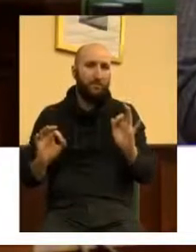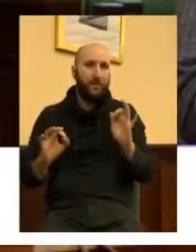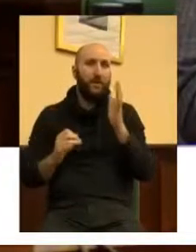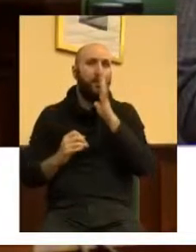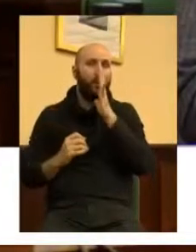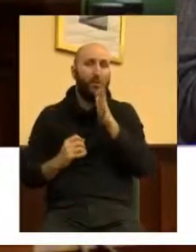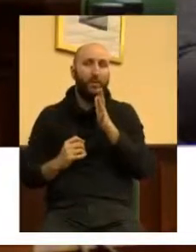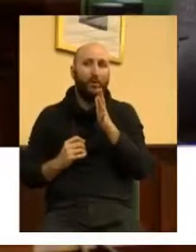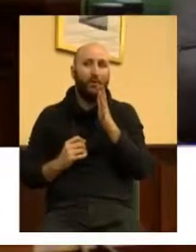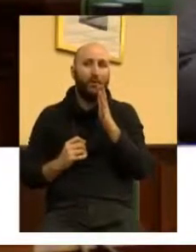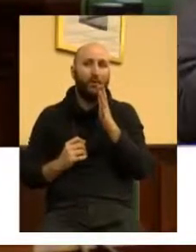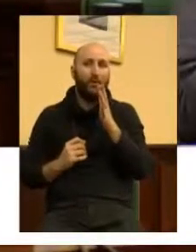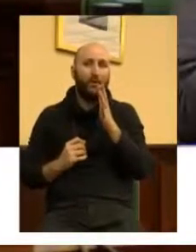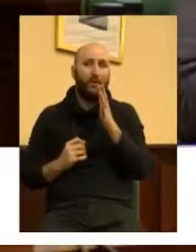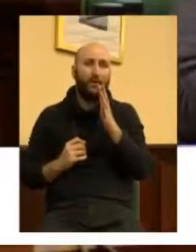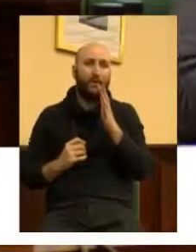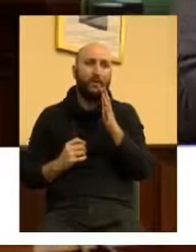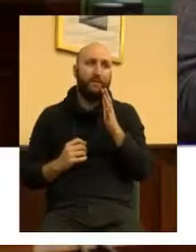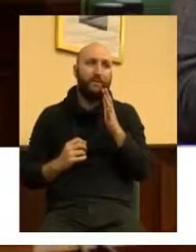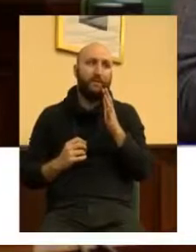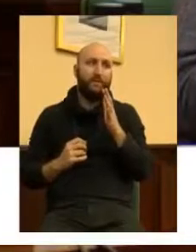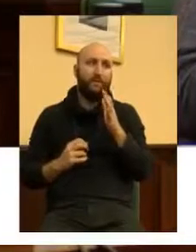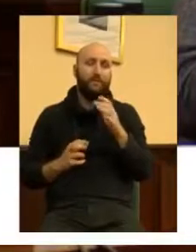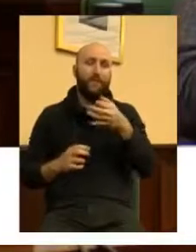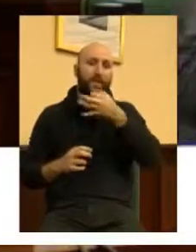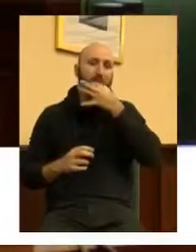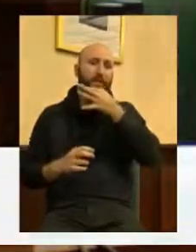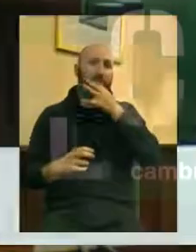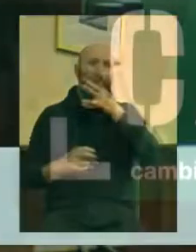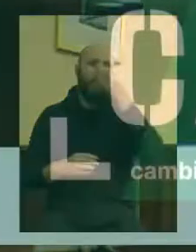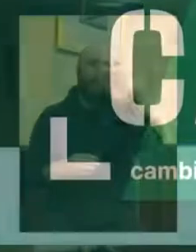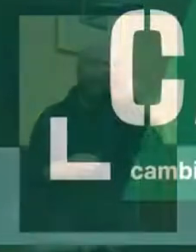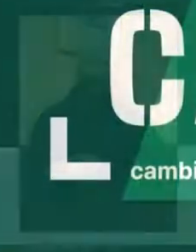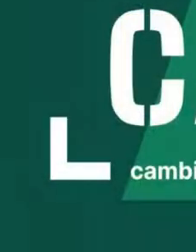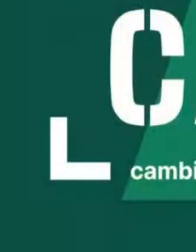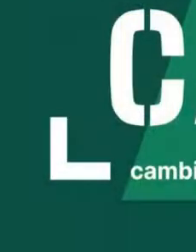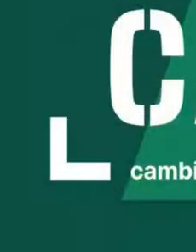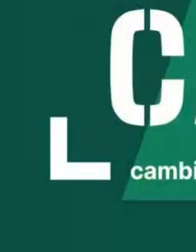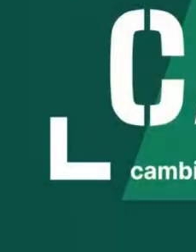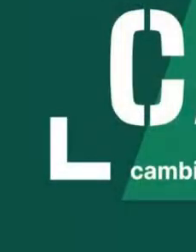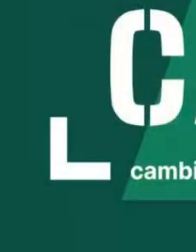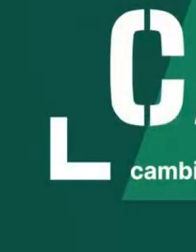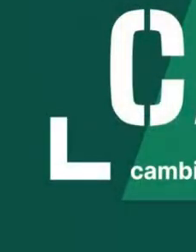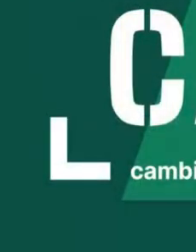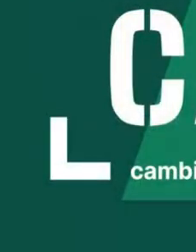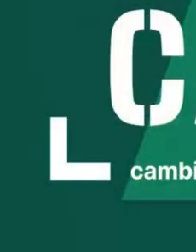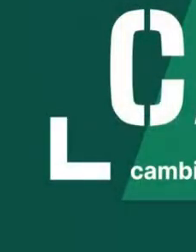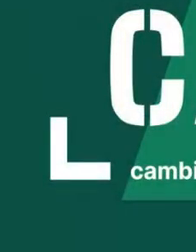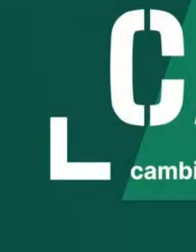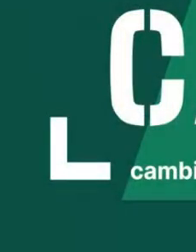porque me esperaba una intervención en otro sentido. Gracias.